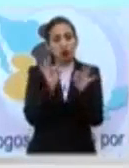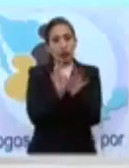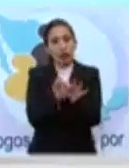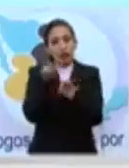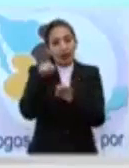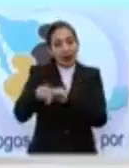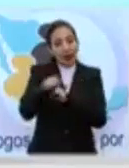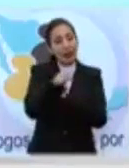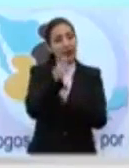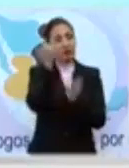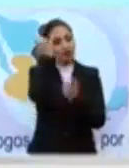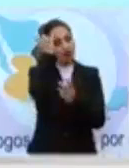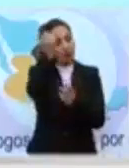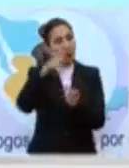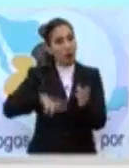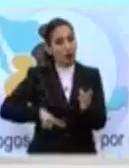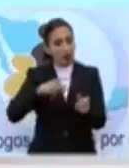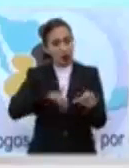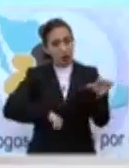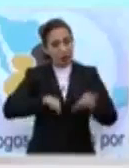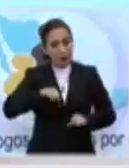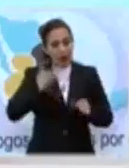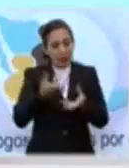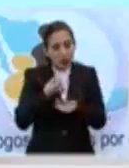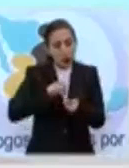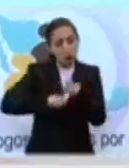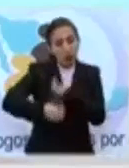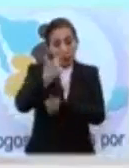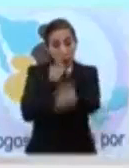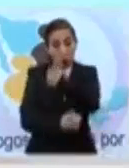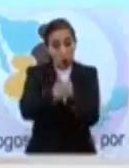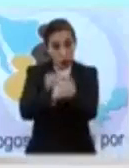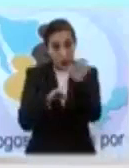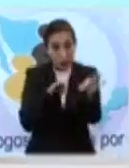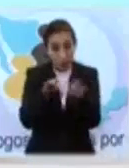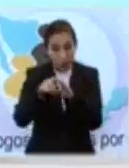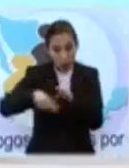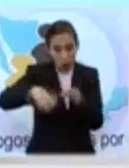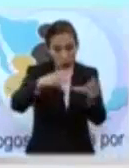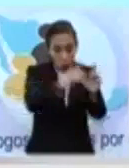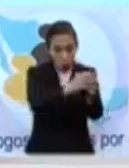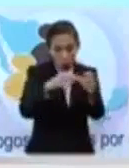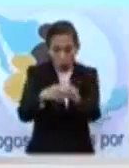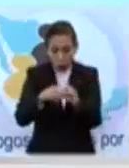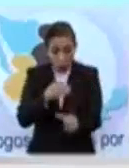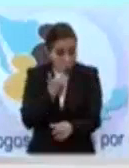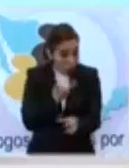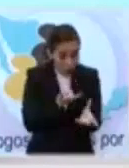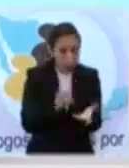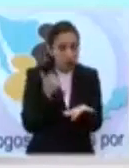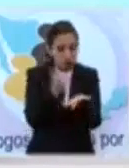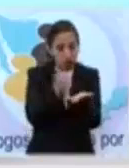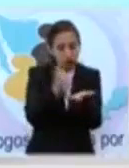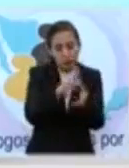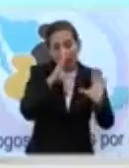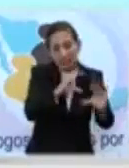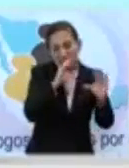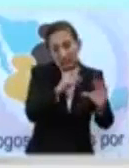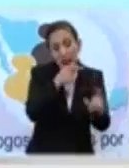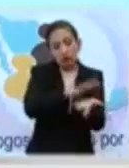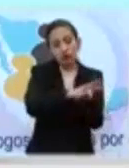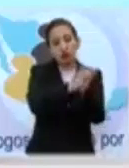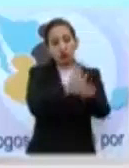que la política social se convierte en una inversión en productividad de las poblaciones con menores recursos, precisamente para dotarlas de